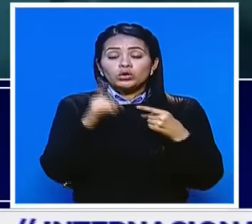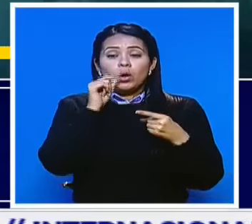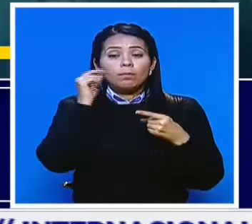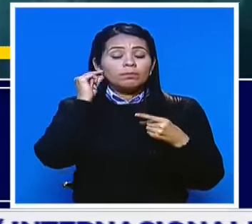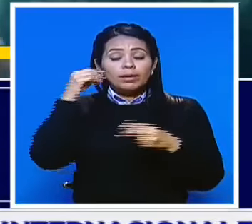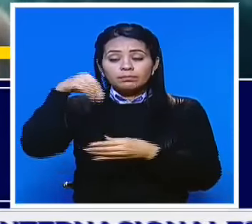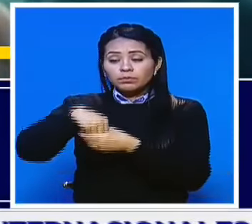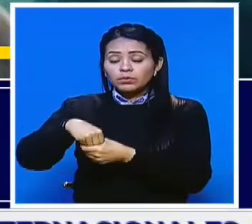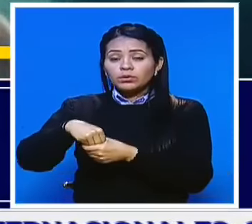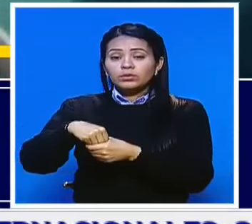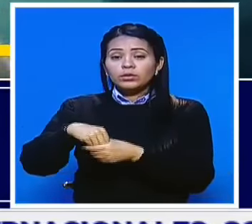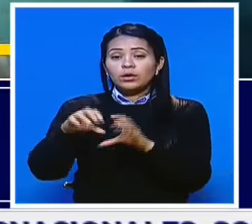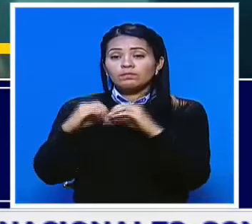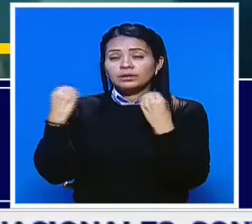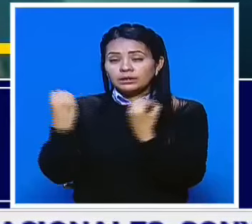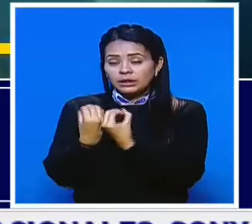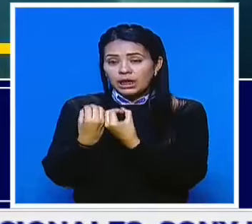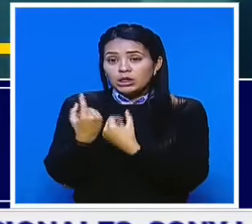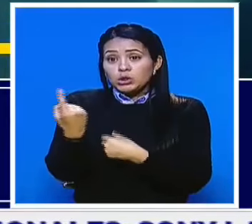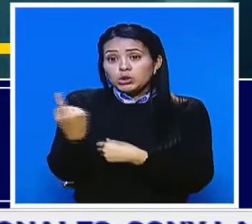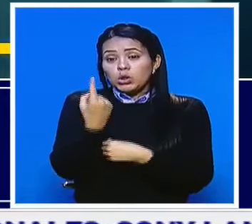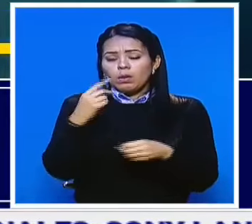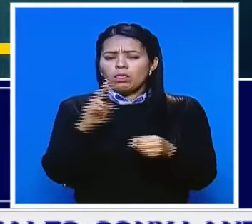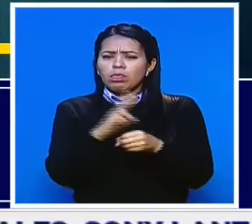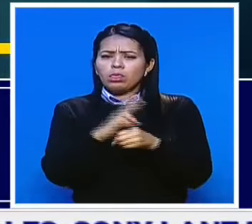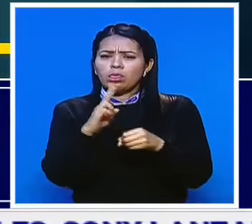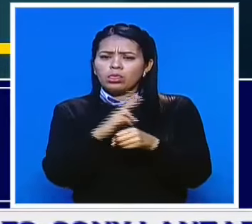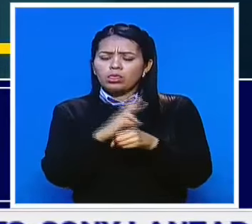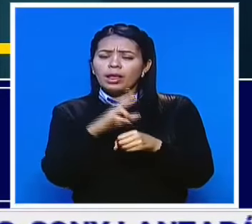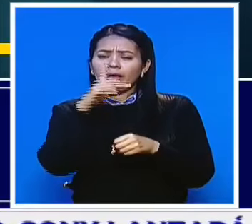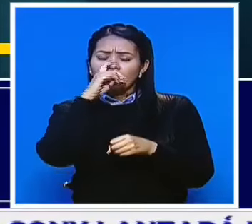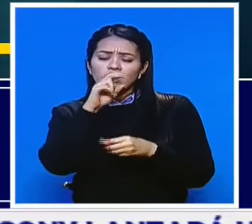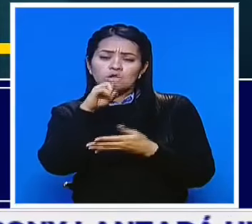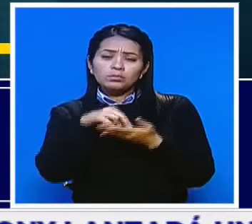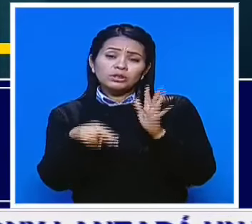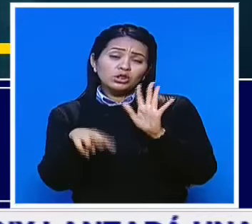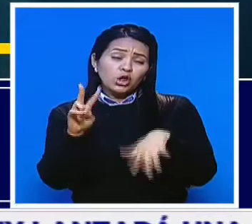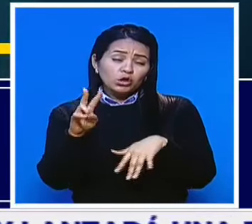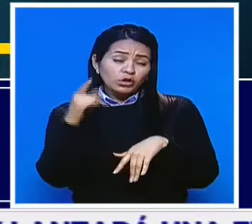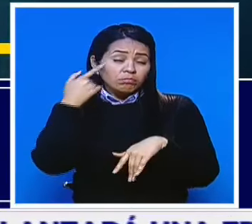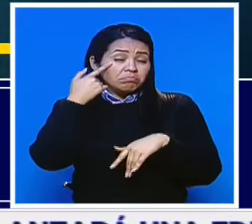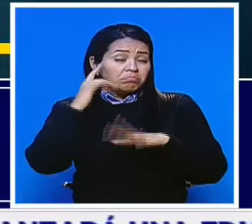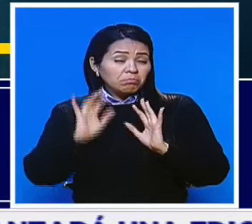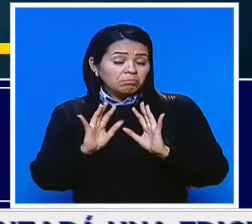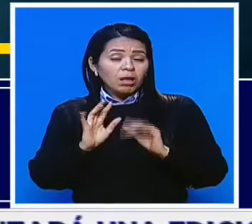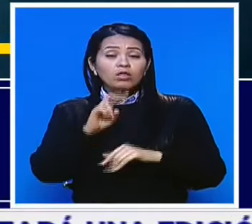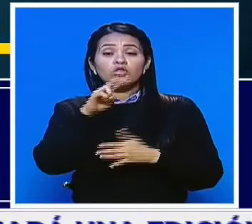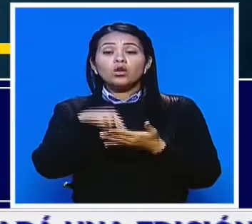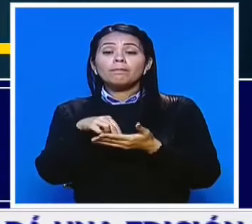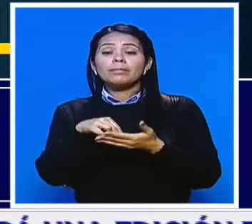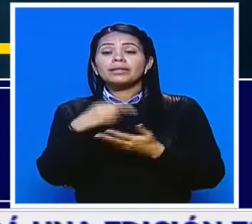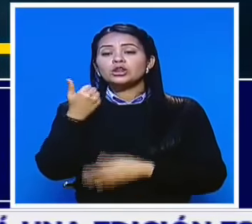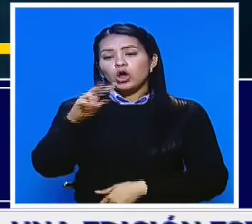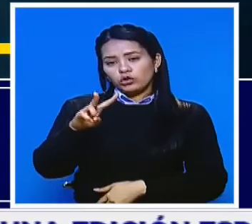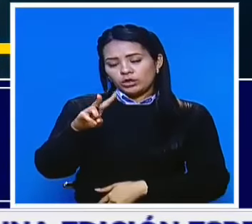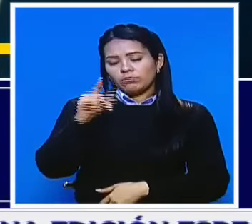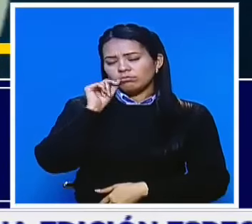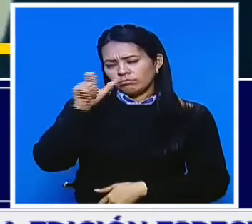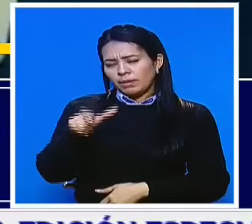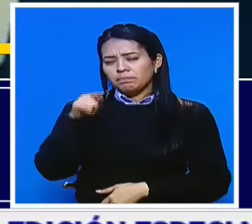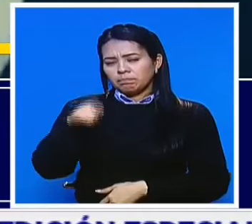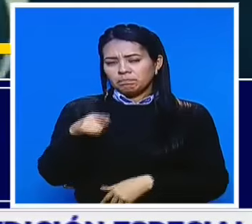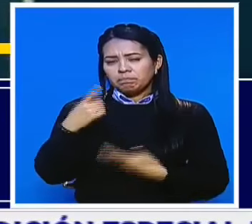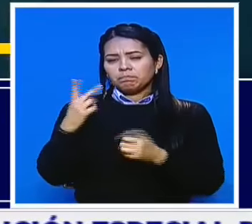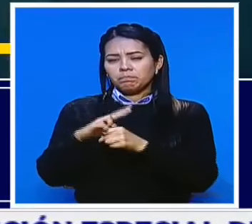y abusó sexualmente de él en junio del 2012. No obstante, estas acusaciones deberían ser investigadas y probadas en la corte. Recordemos